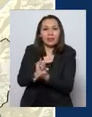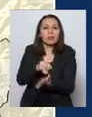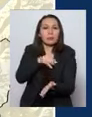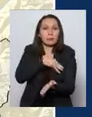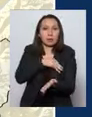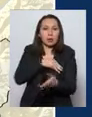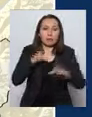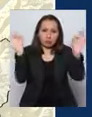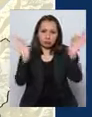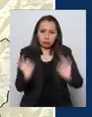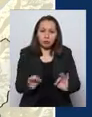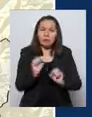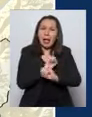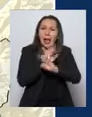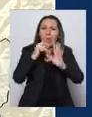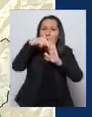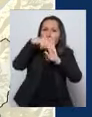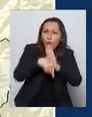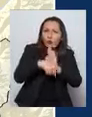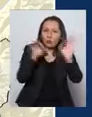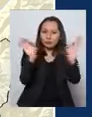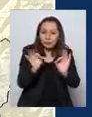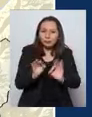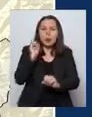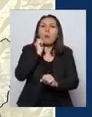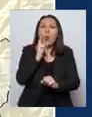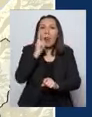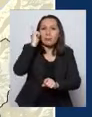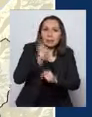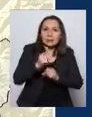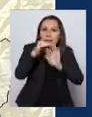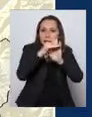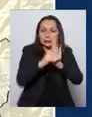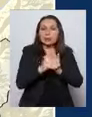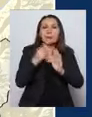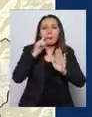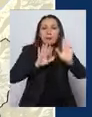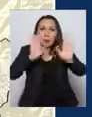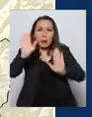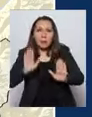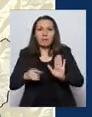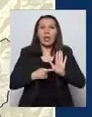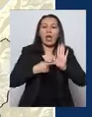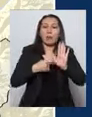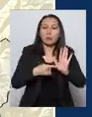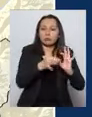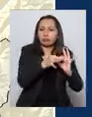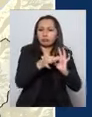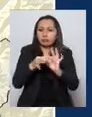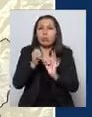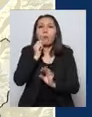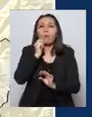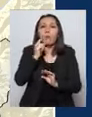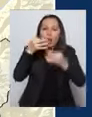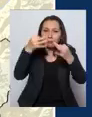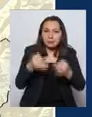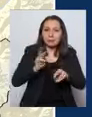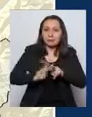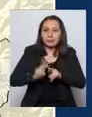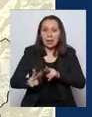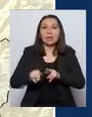región metropolitana para mostrar con mapas y detalles cuáles van a ser las